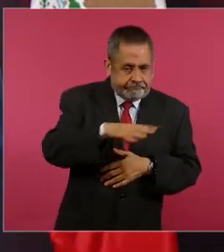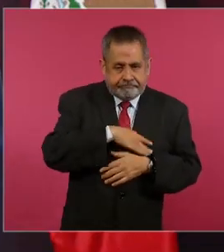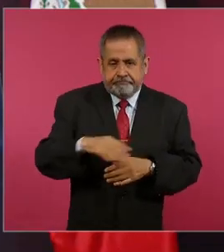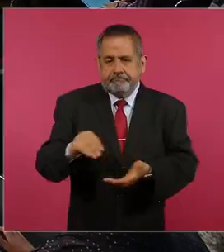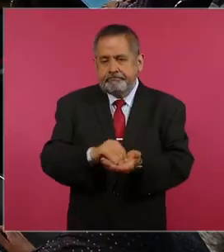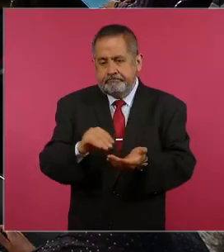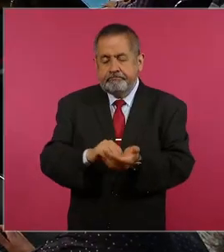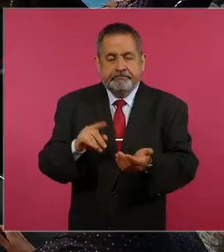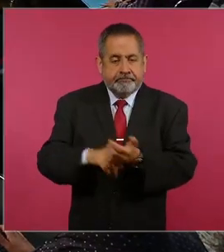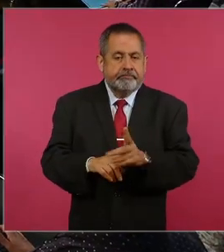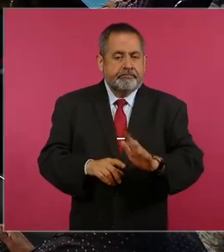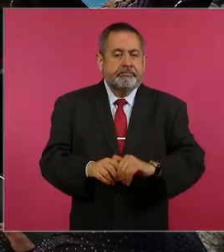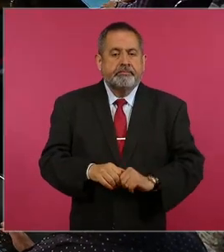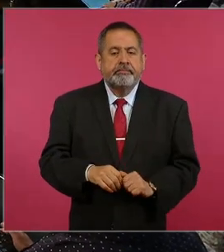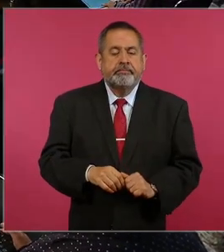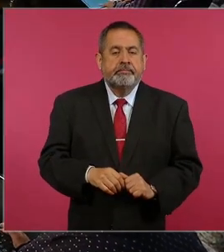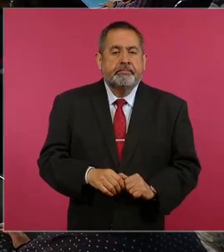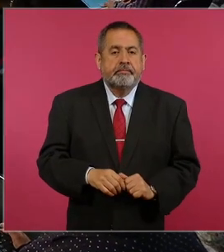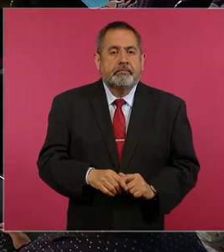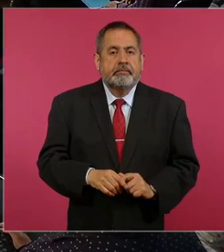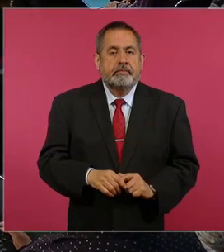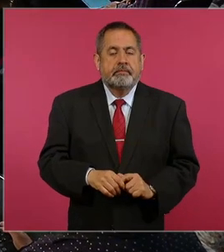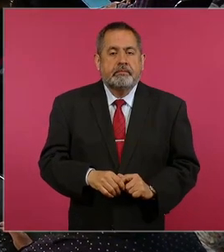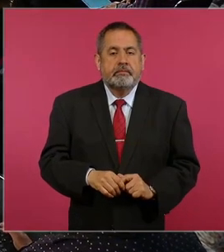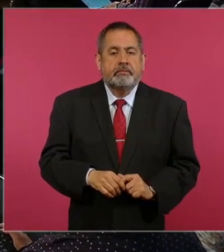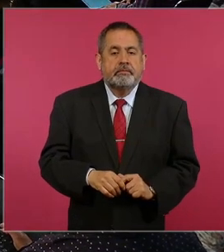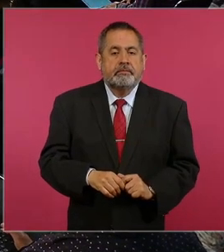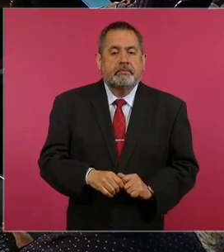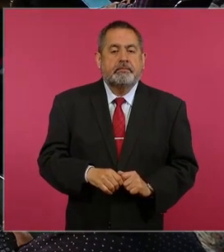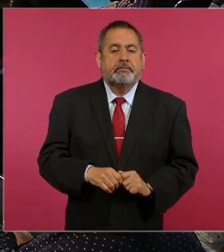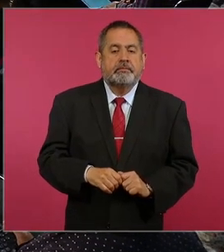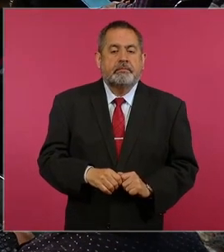buscándolos y por eso